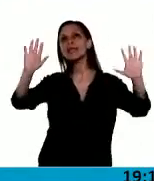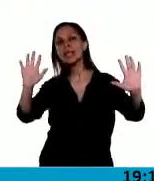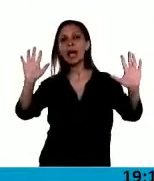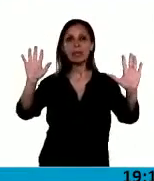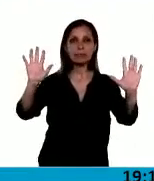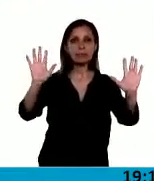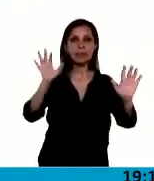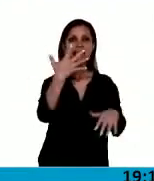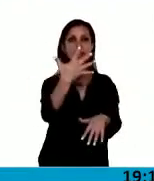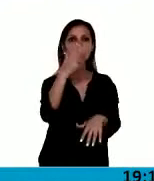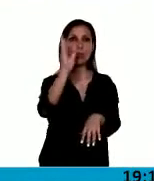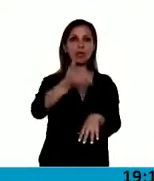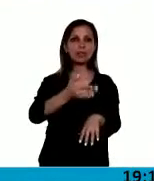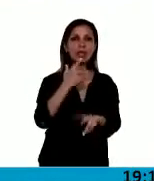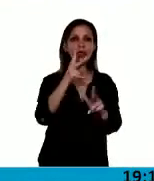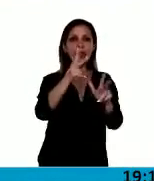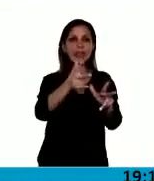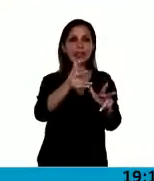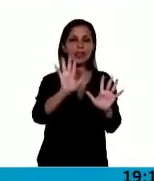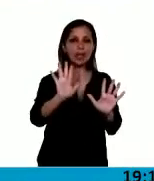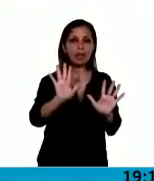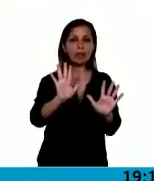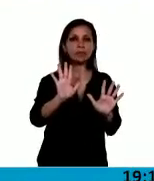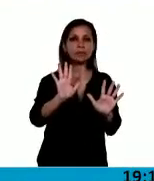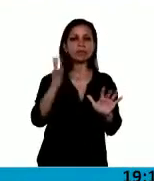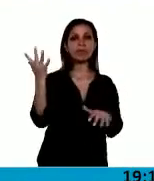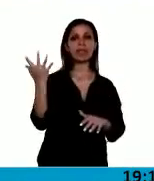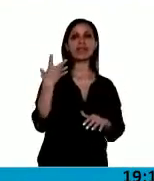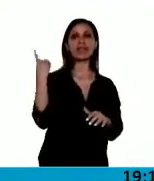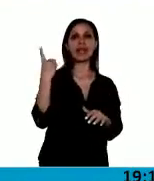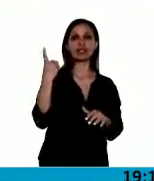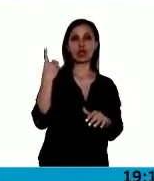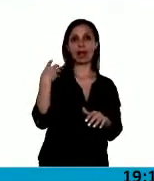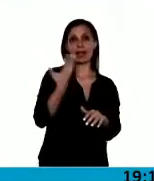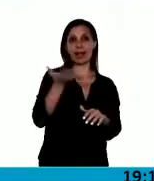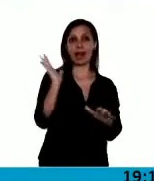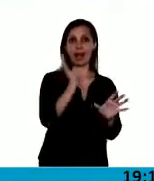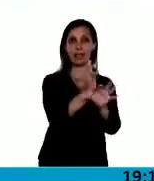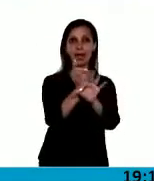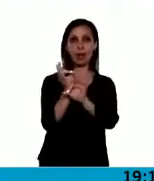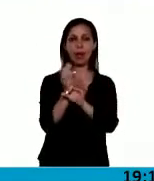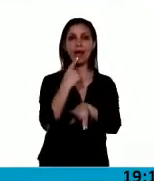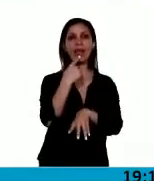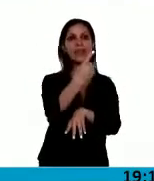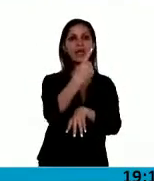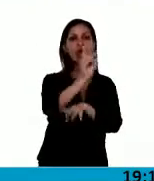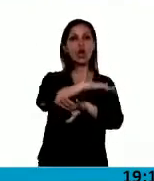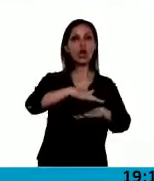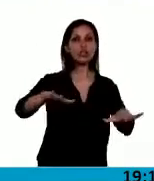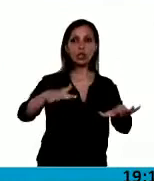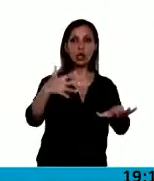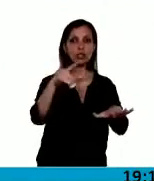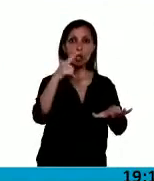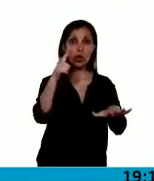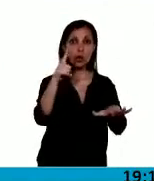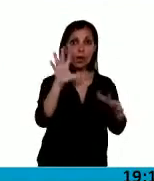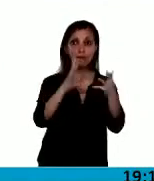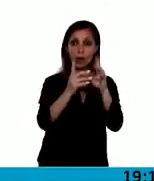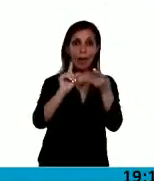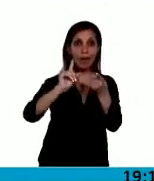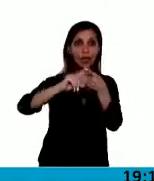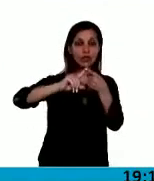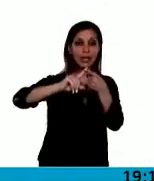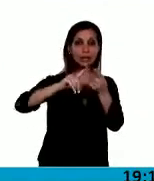ciento dijimos dijo la directora general de escuelas de los niños no están conectados o no tienen un medio de